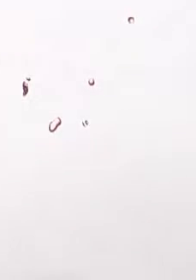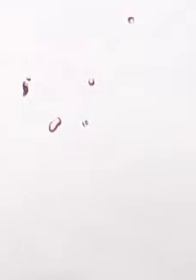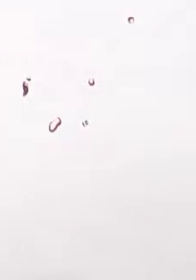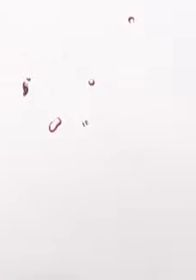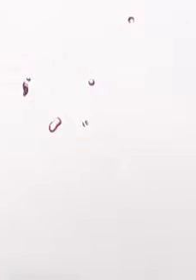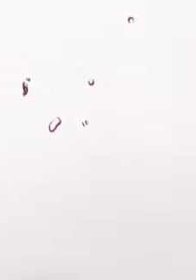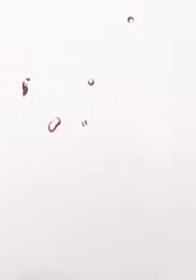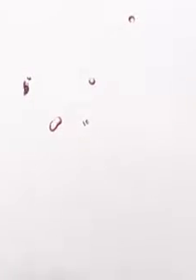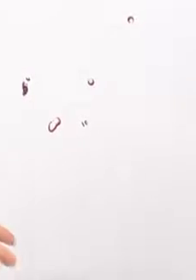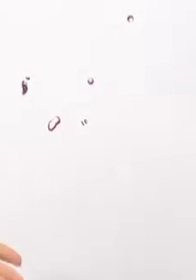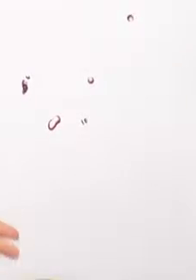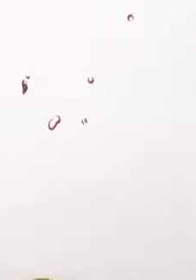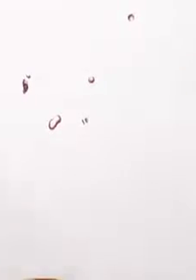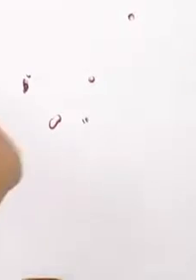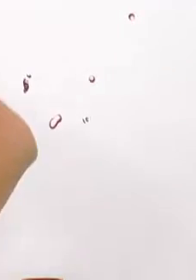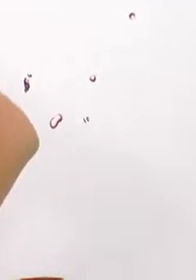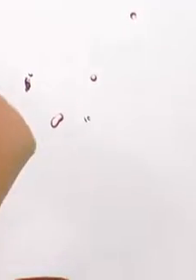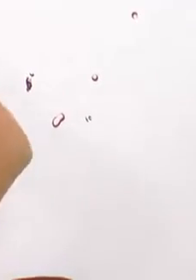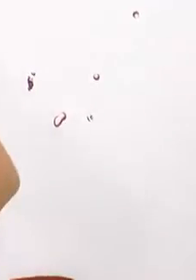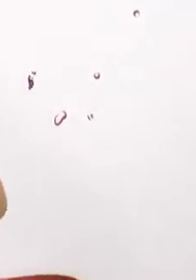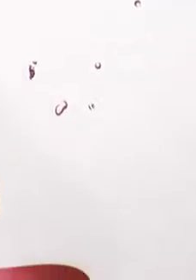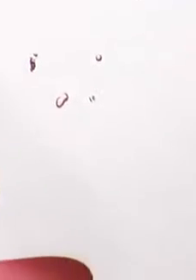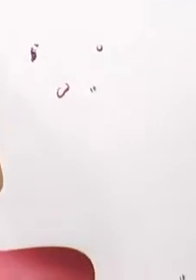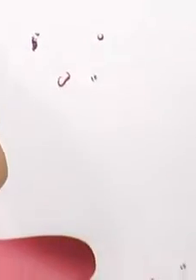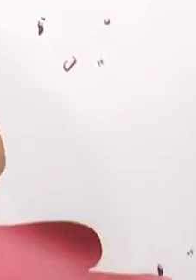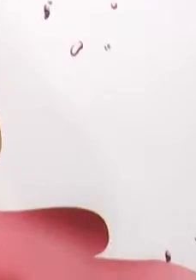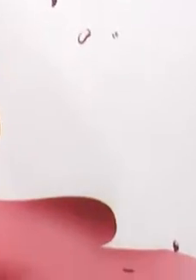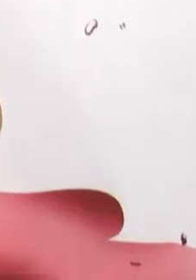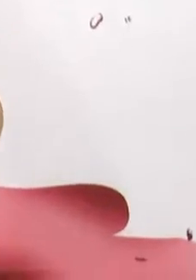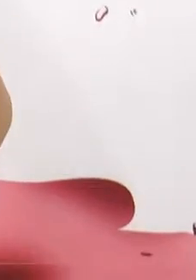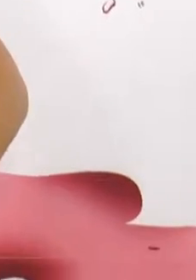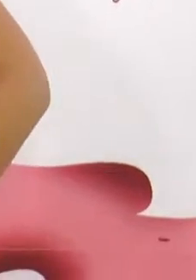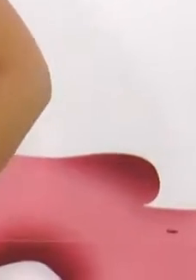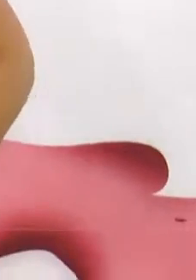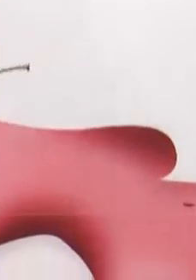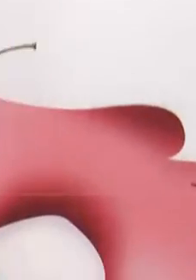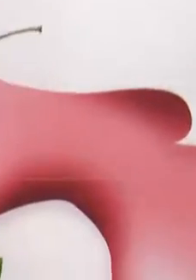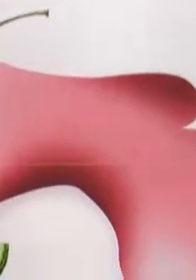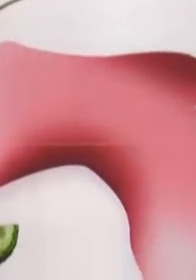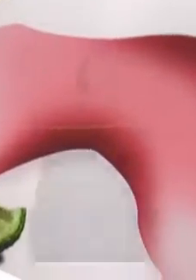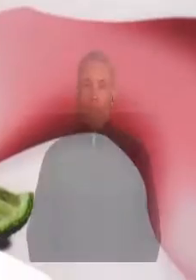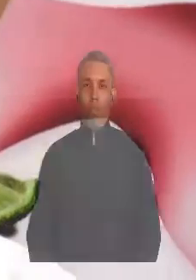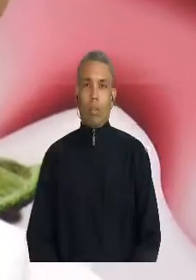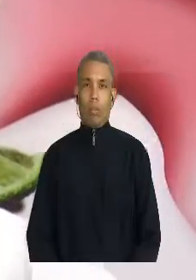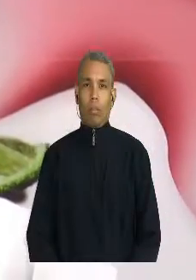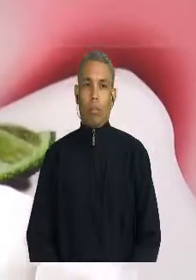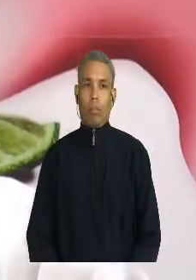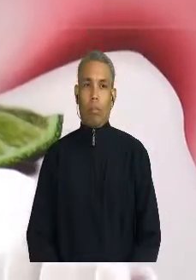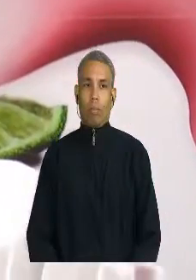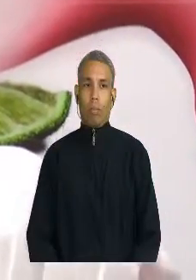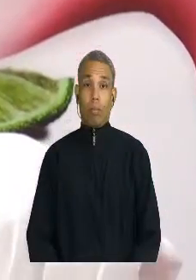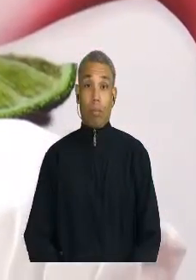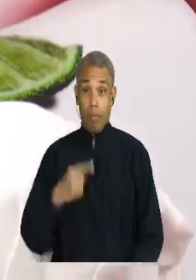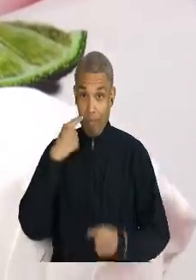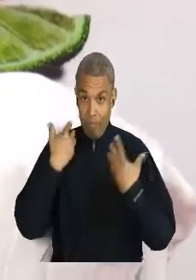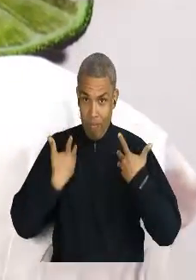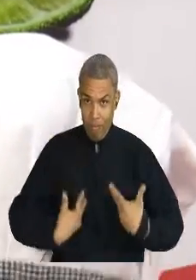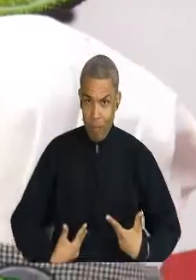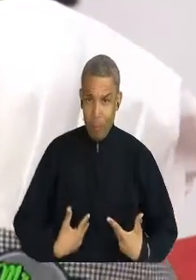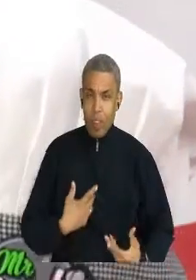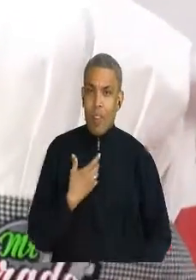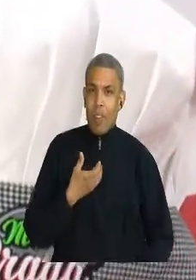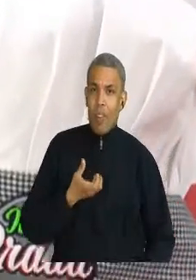Boca, caramba. Bueno, yo quiero que de entrada me miren estas hermosas pintas, lindas, hermosas, con estampados así florecientes, de